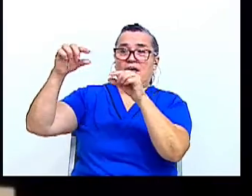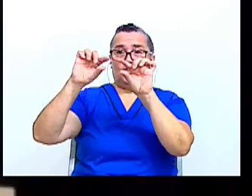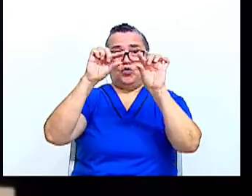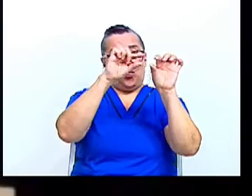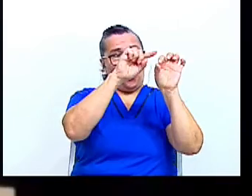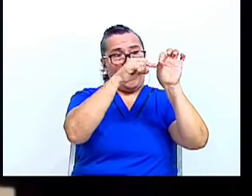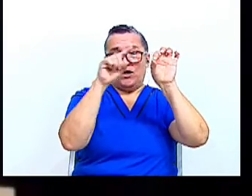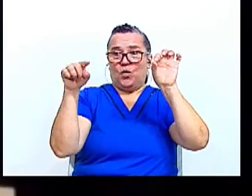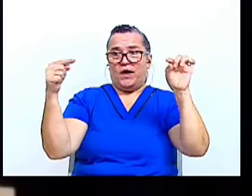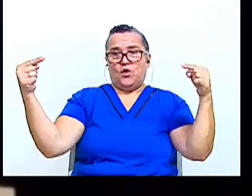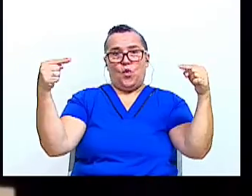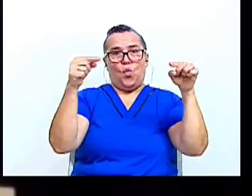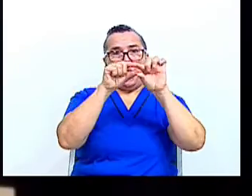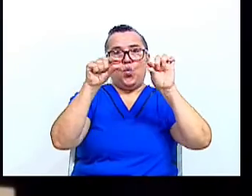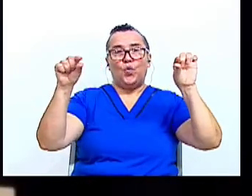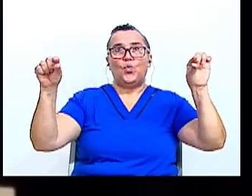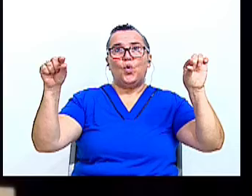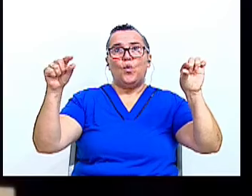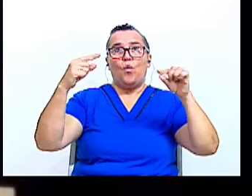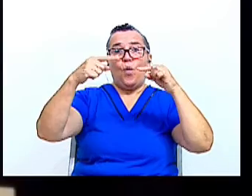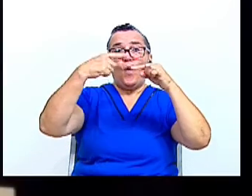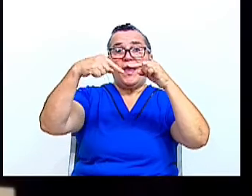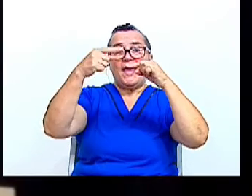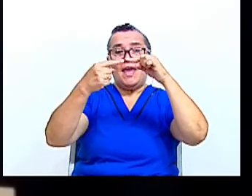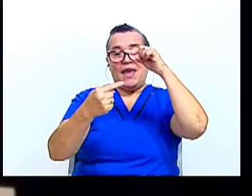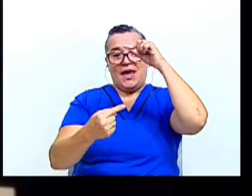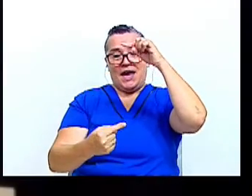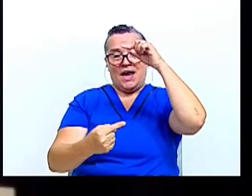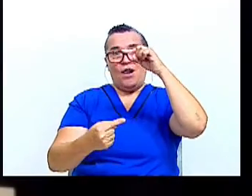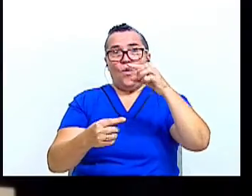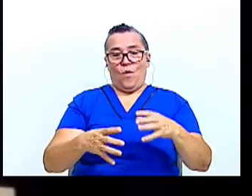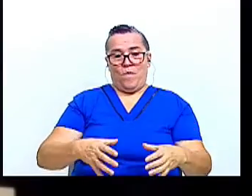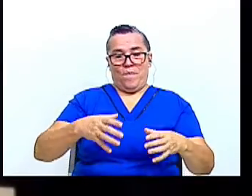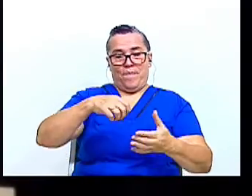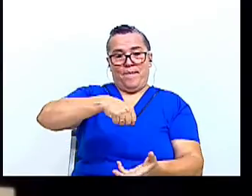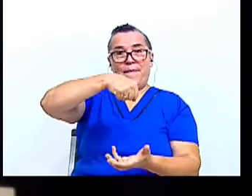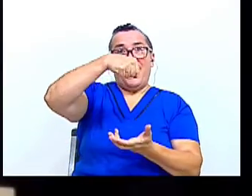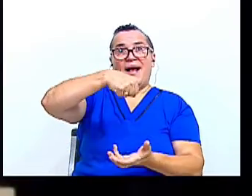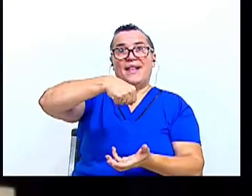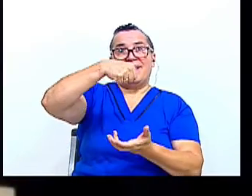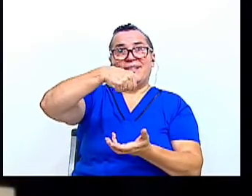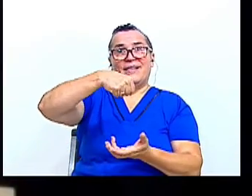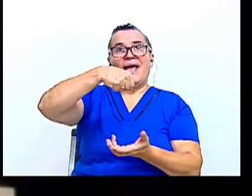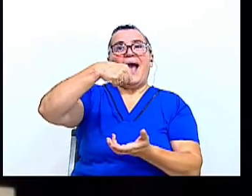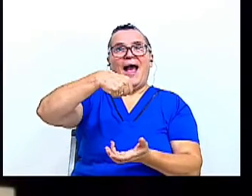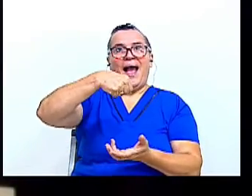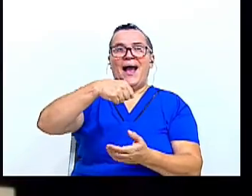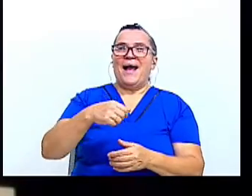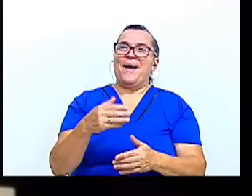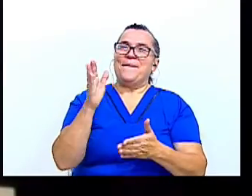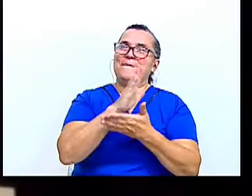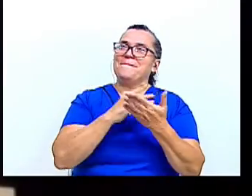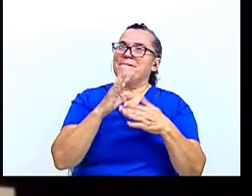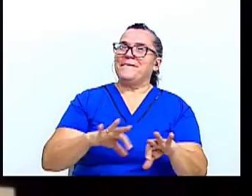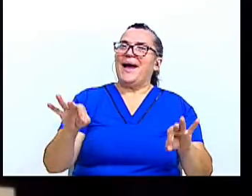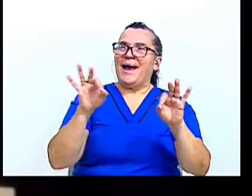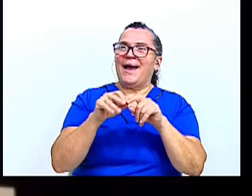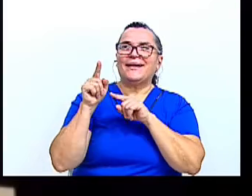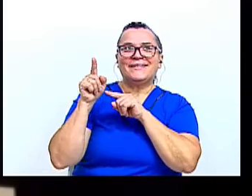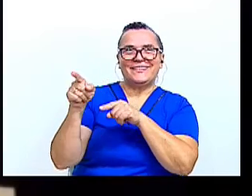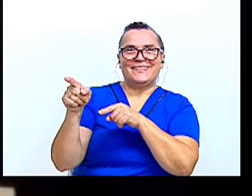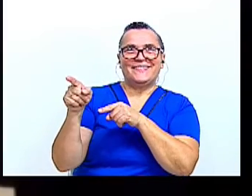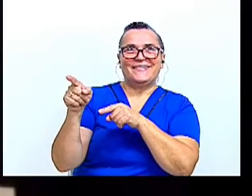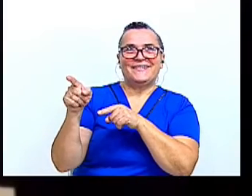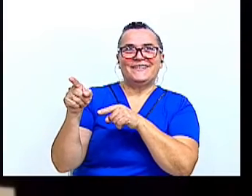y le vamos a amarrar el balde para que quede de esta forma. Ahora sí, viene la parte más importante, que